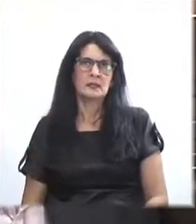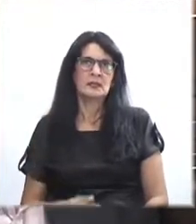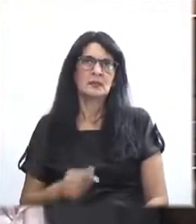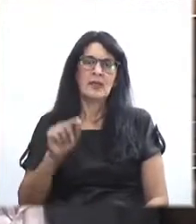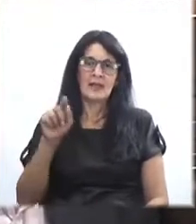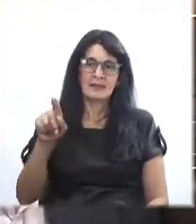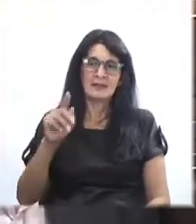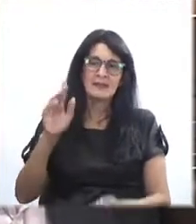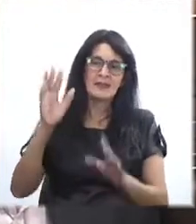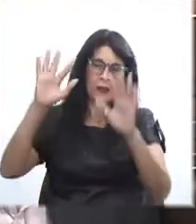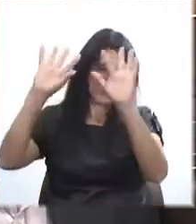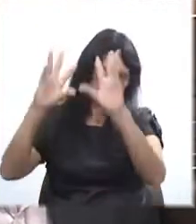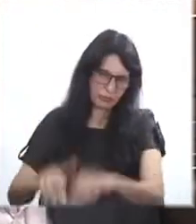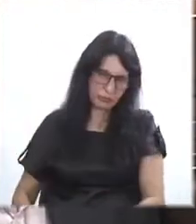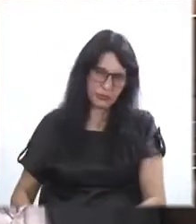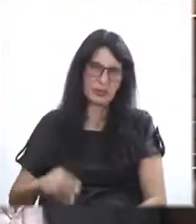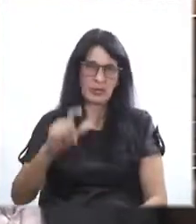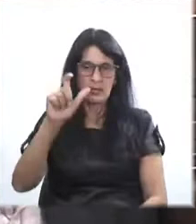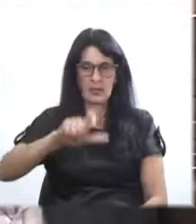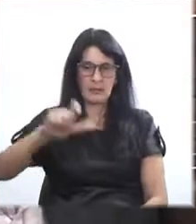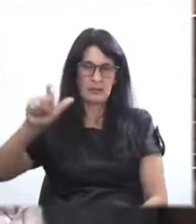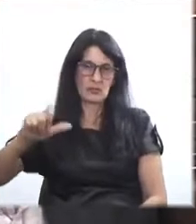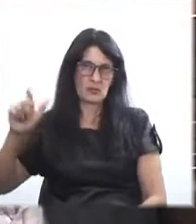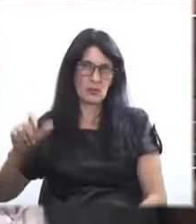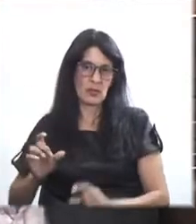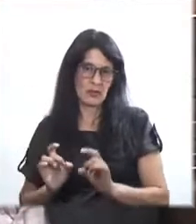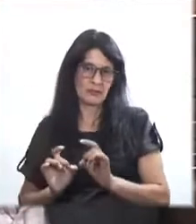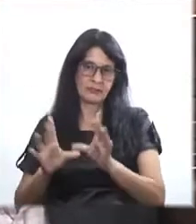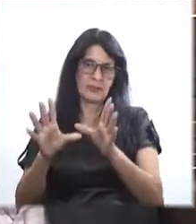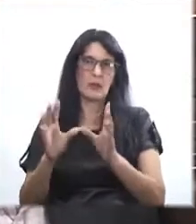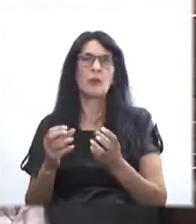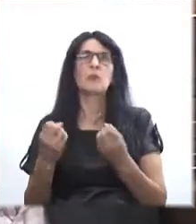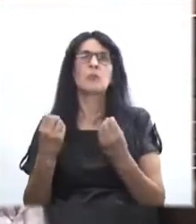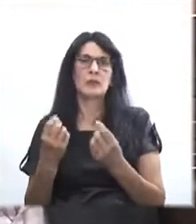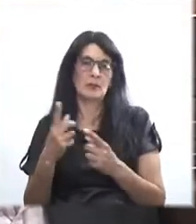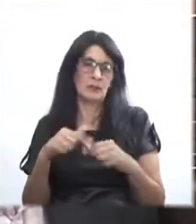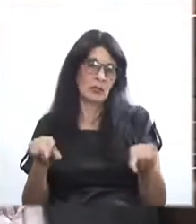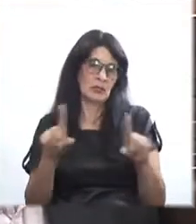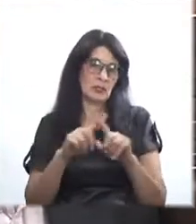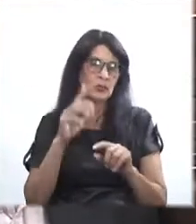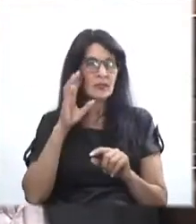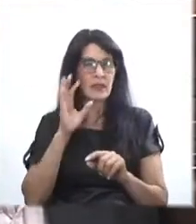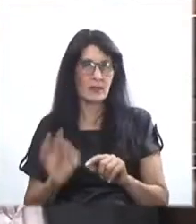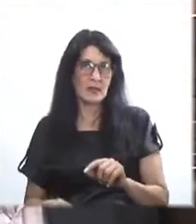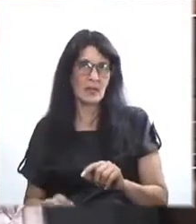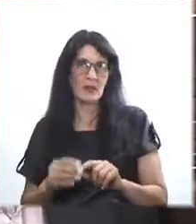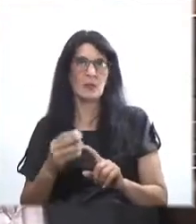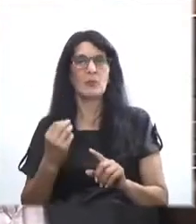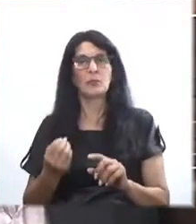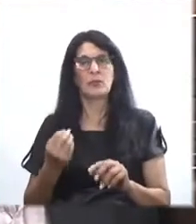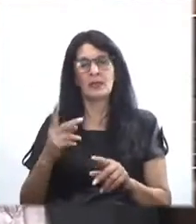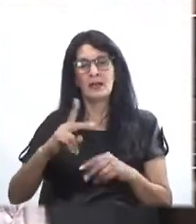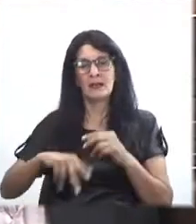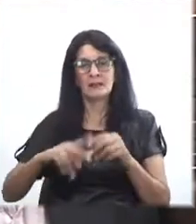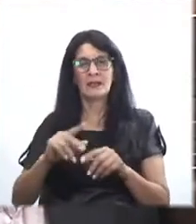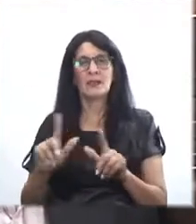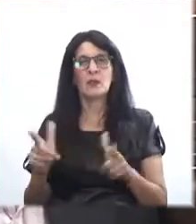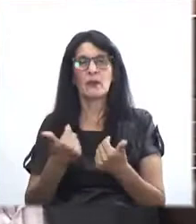la gente. ¿Por qué lo derrumbó la gente? Por lo que todos ya sabemos, porque eran regímenes que despreciaban la